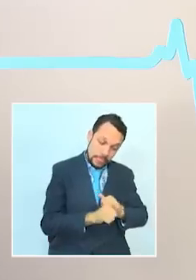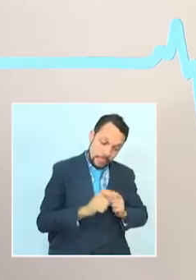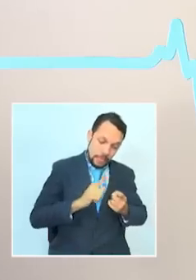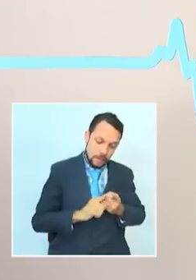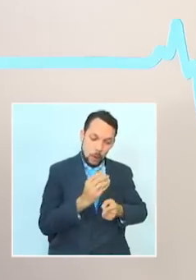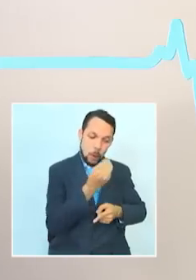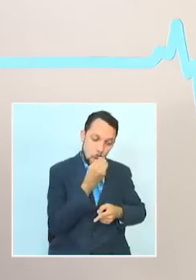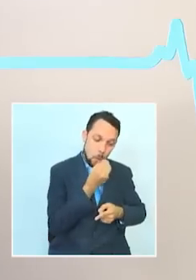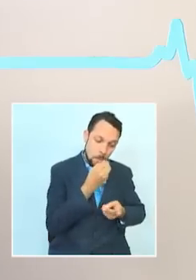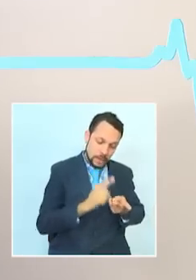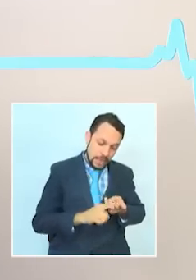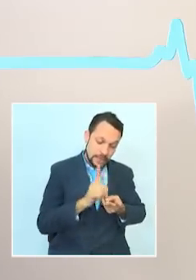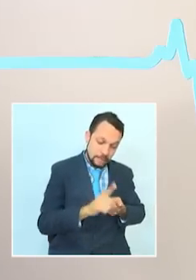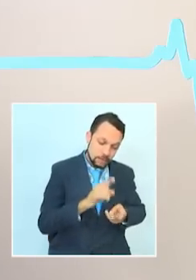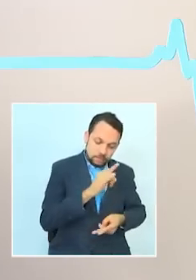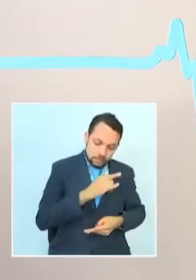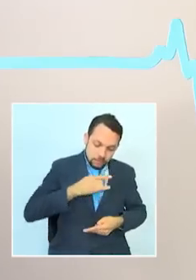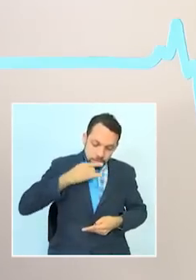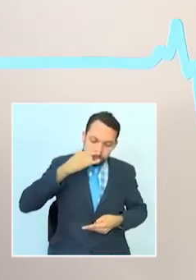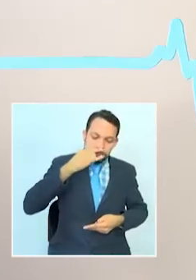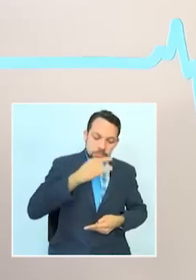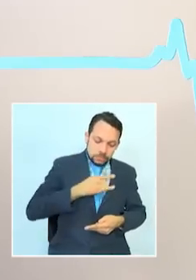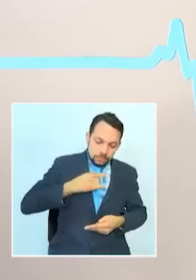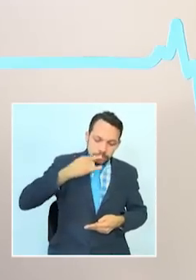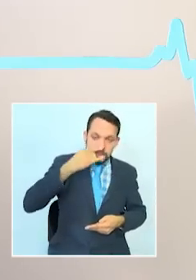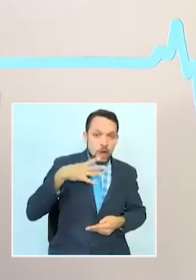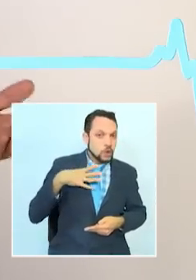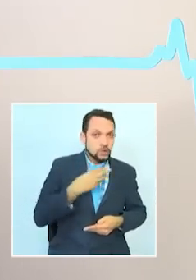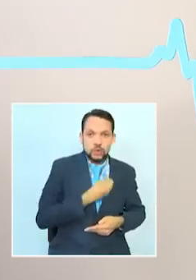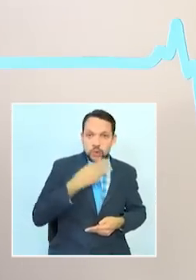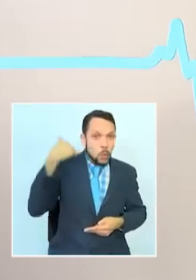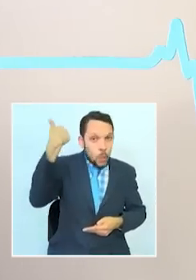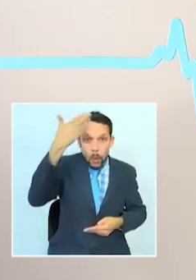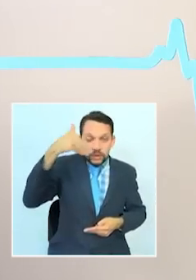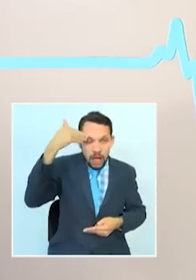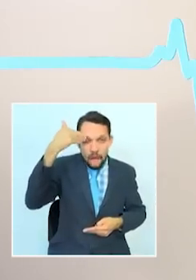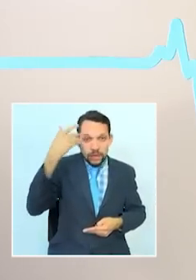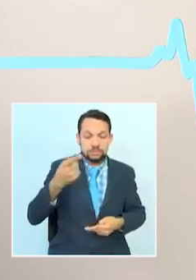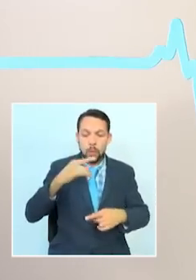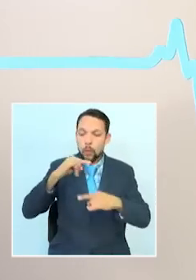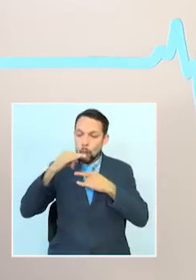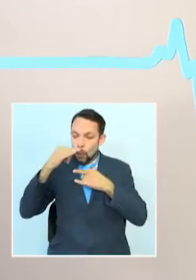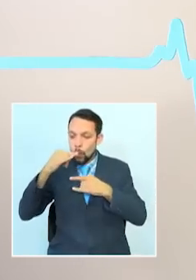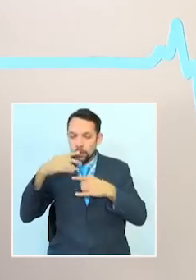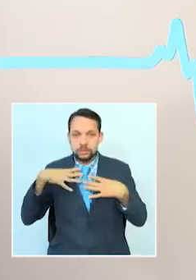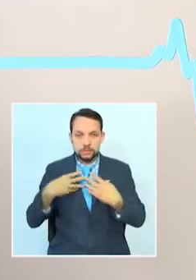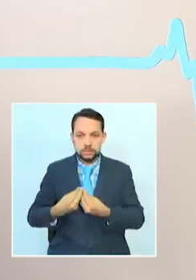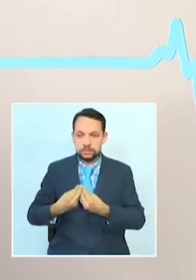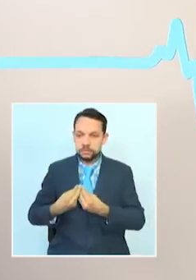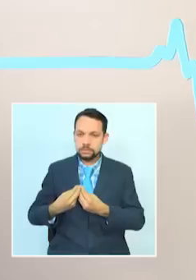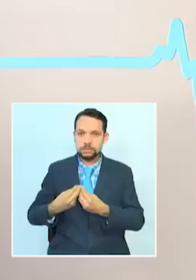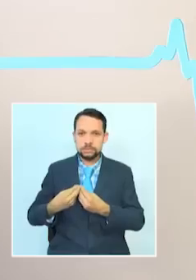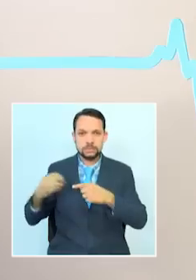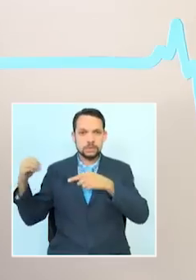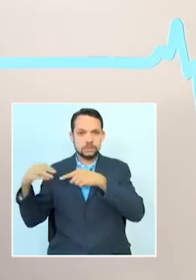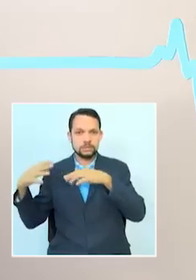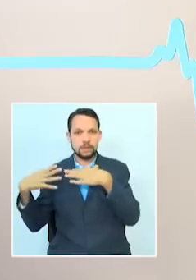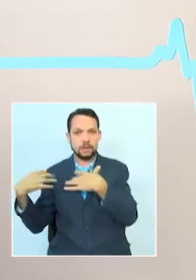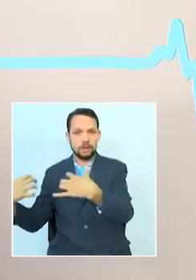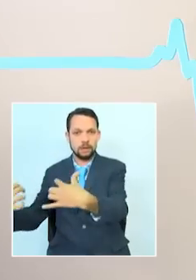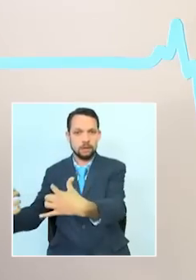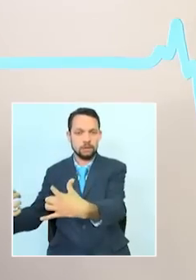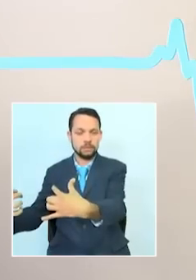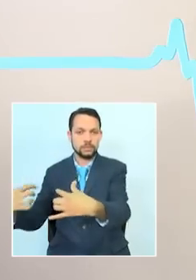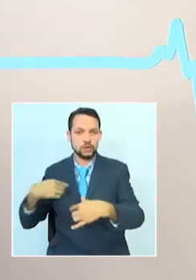respiración que es tan importante no sabemos ni siquiera respirar esa semana que estaba en Bogotá en un congreso y iba ya para para el